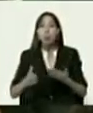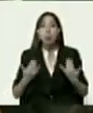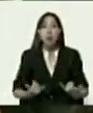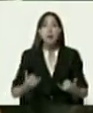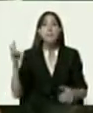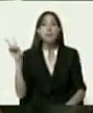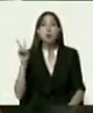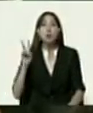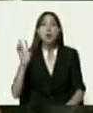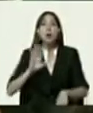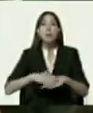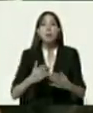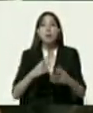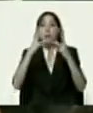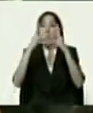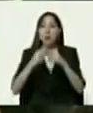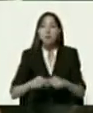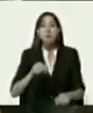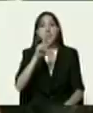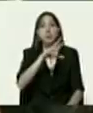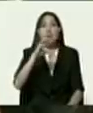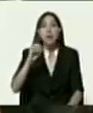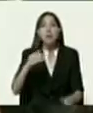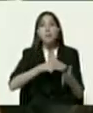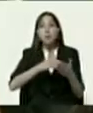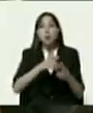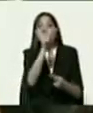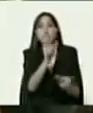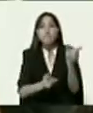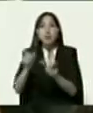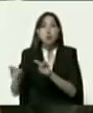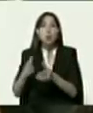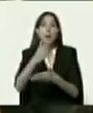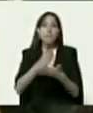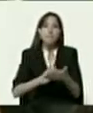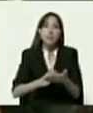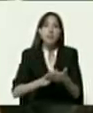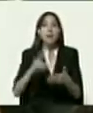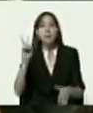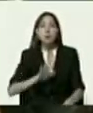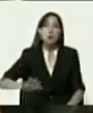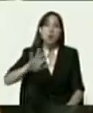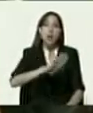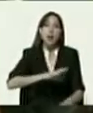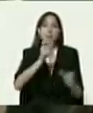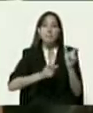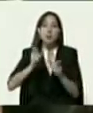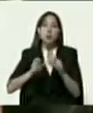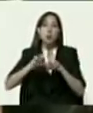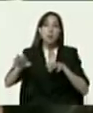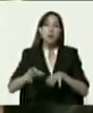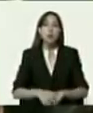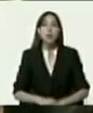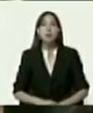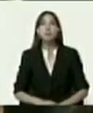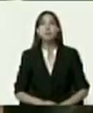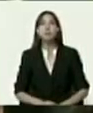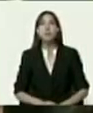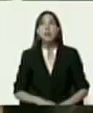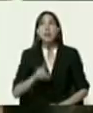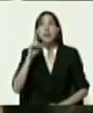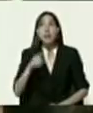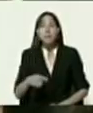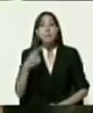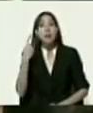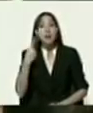una población total de 30 millones, la mitad de la población. En paralelo se ha trabajado de la mano de diversas